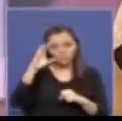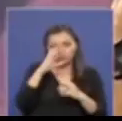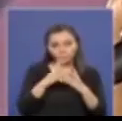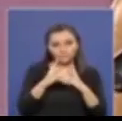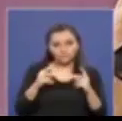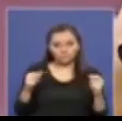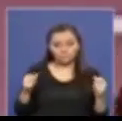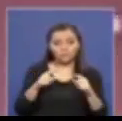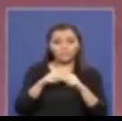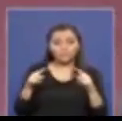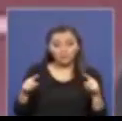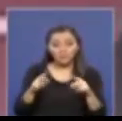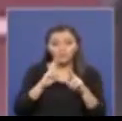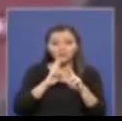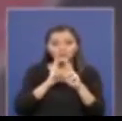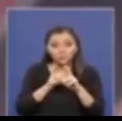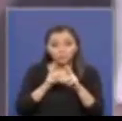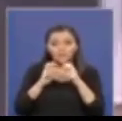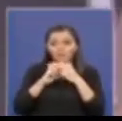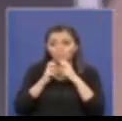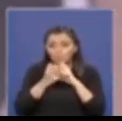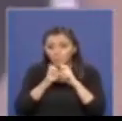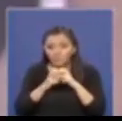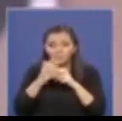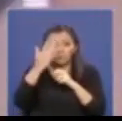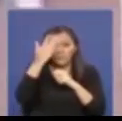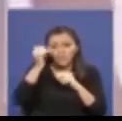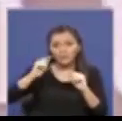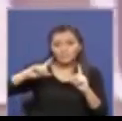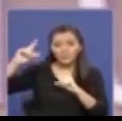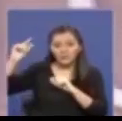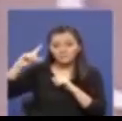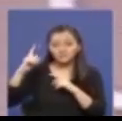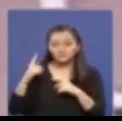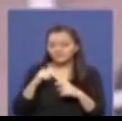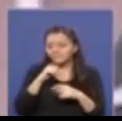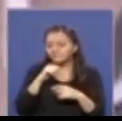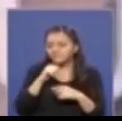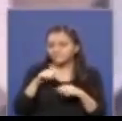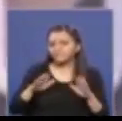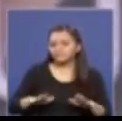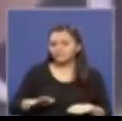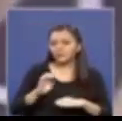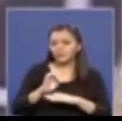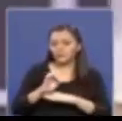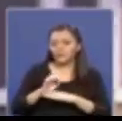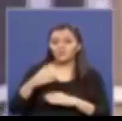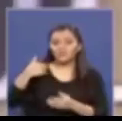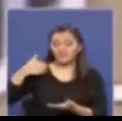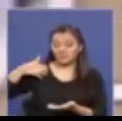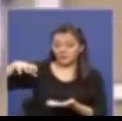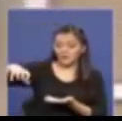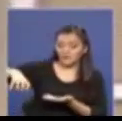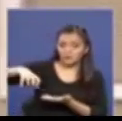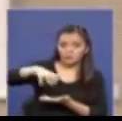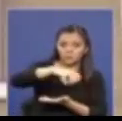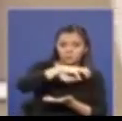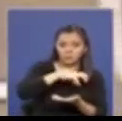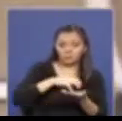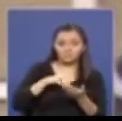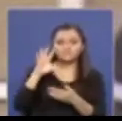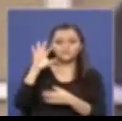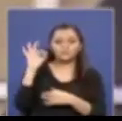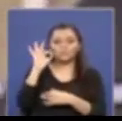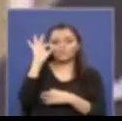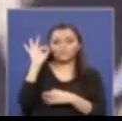las secuelas de esa tragedia llamada migración todavía se sienten en el país. Tenemos cantones donde más del 50% de los